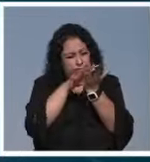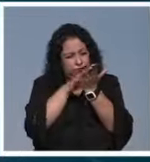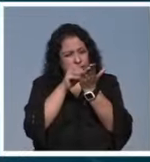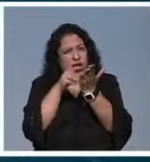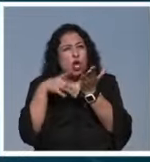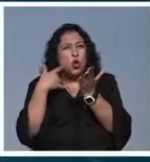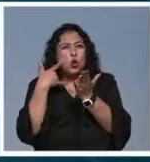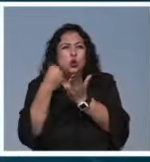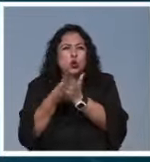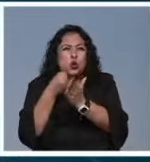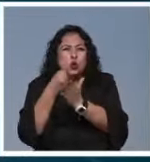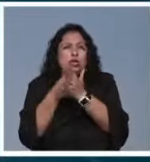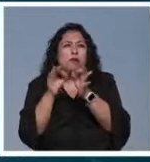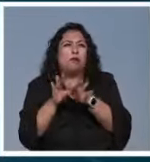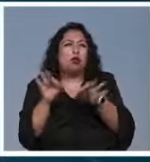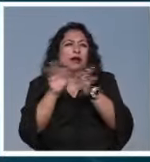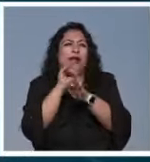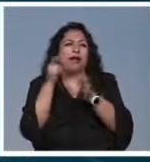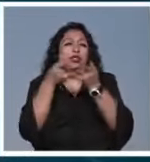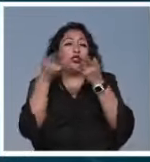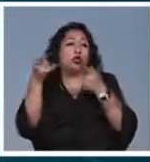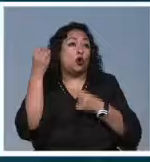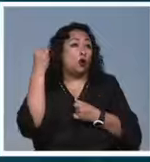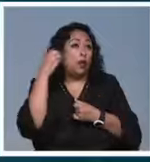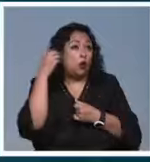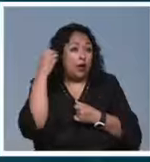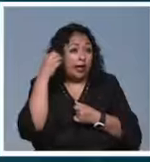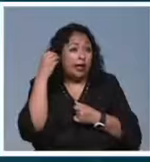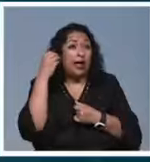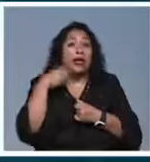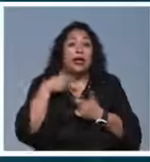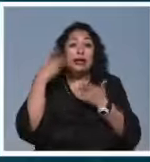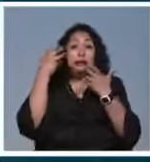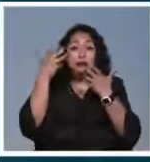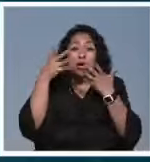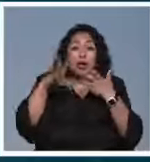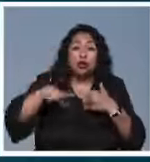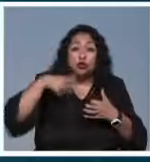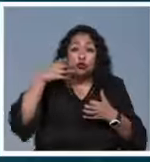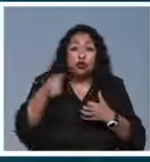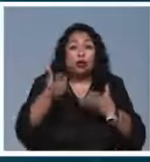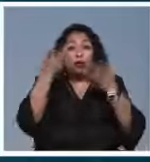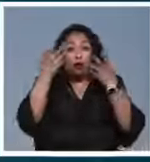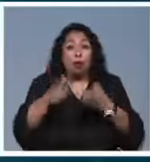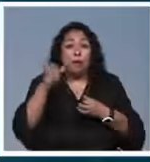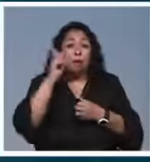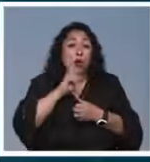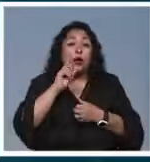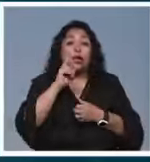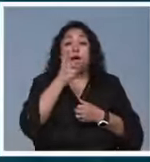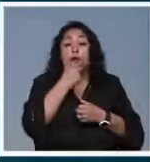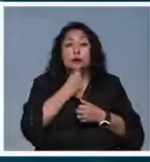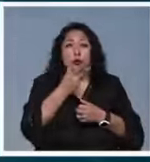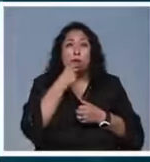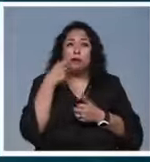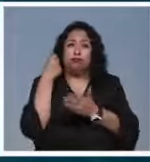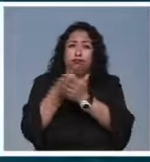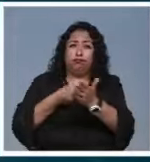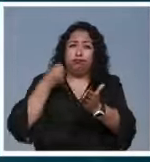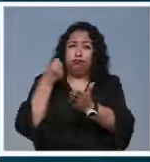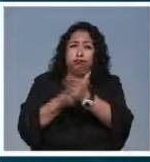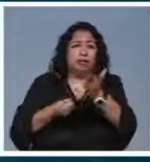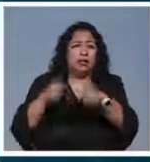las luchas más relevantes en la historia de Oaxaca, las esperanzas y los esfuerzos de miles de mujeres y hombres que exigían la